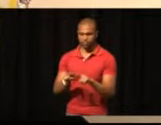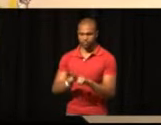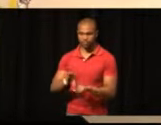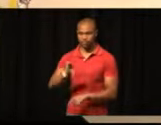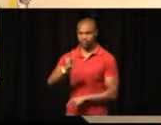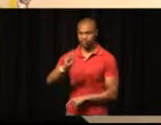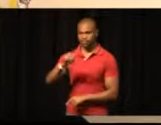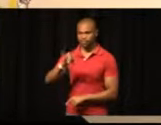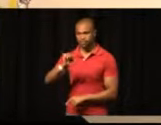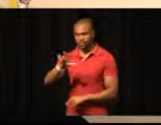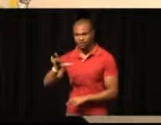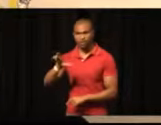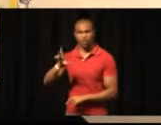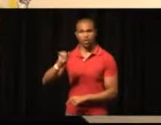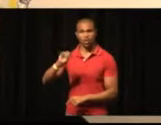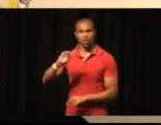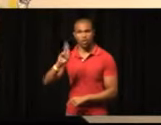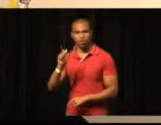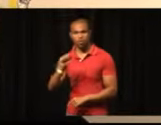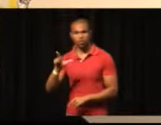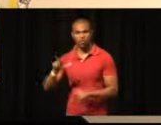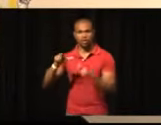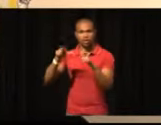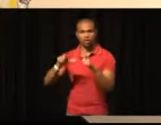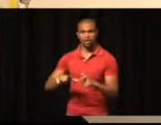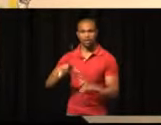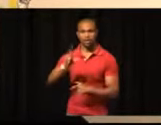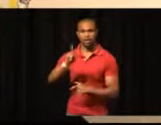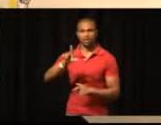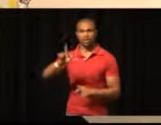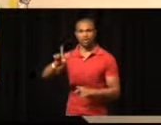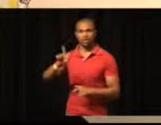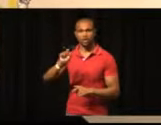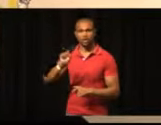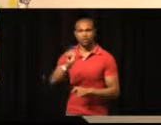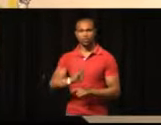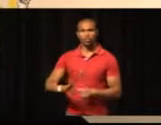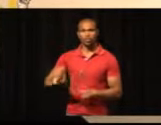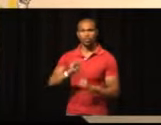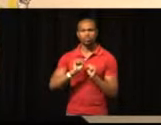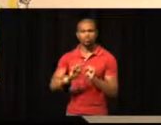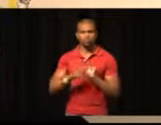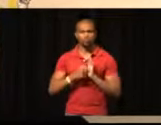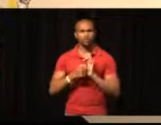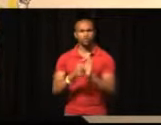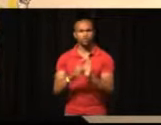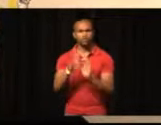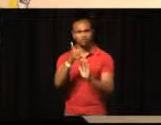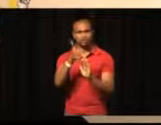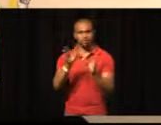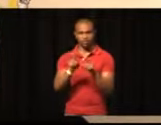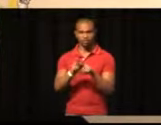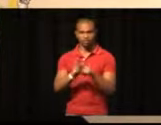Daniel Rocha, para Débora, de Praia Grande. ¿Cuáles, qué instrumentos pueden dar indicadores sobre los resultados del